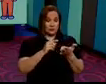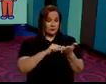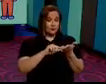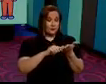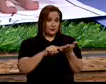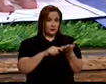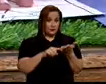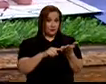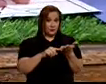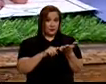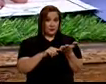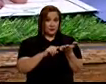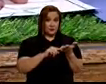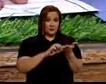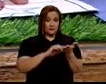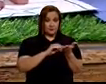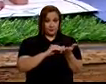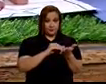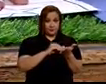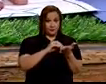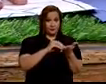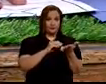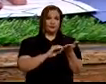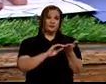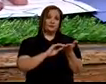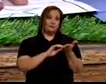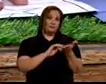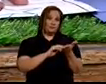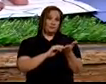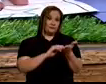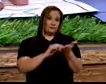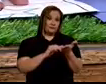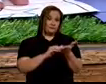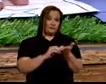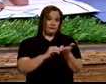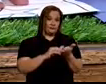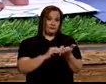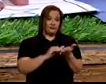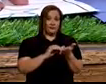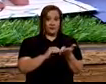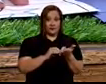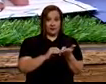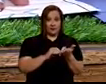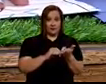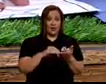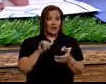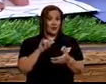texturita. ¿Ok? Ahí está.